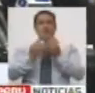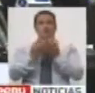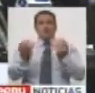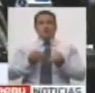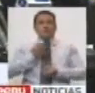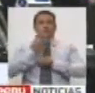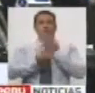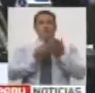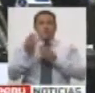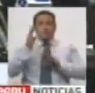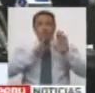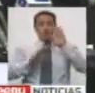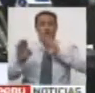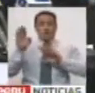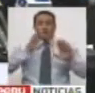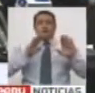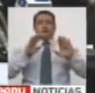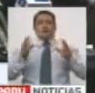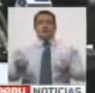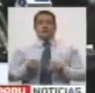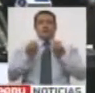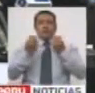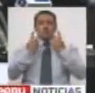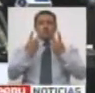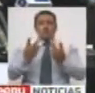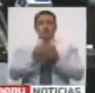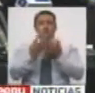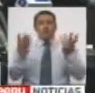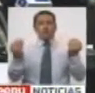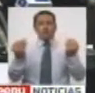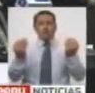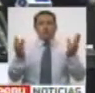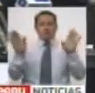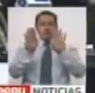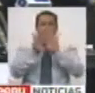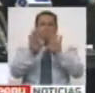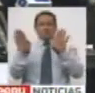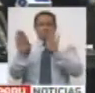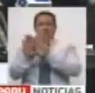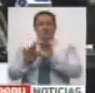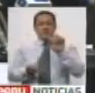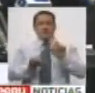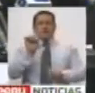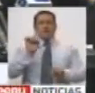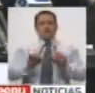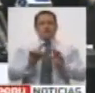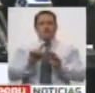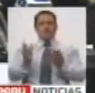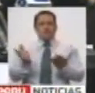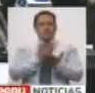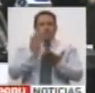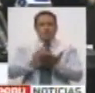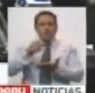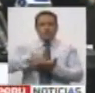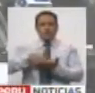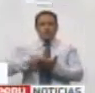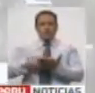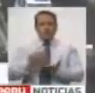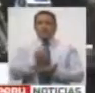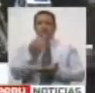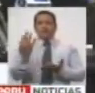información preocupante, porque pone sombras sobre algunos miembros de los firmantes en